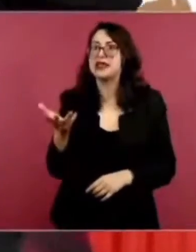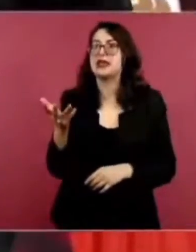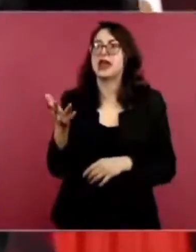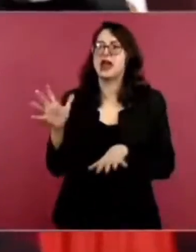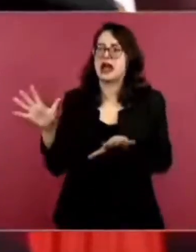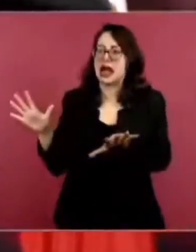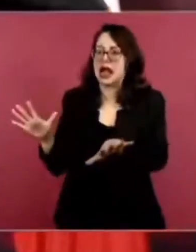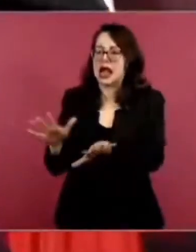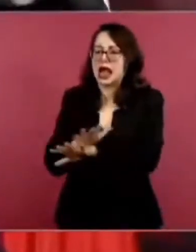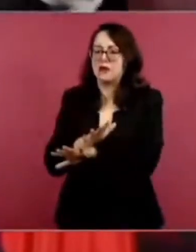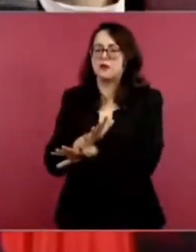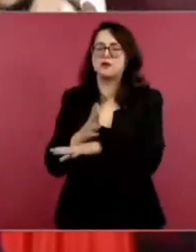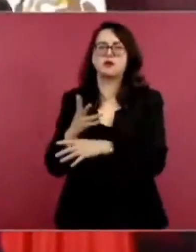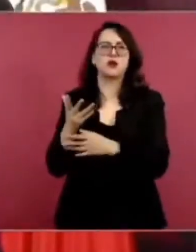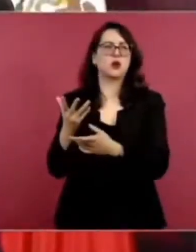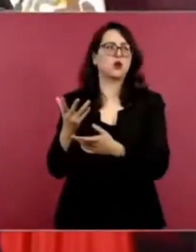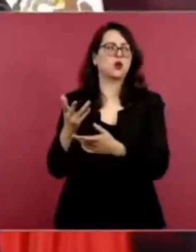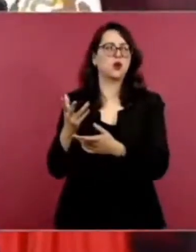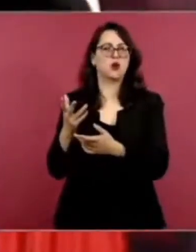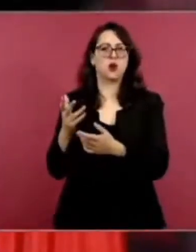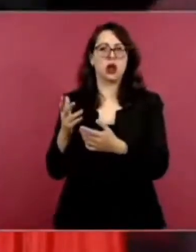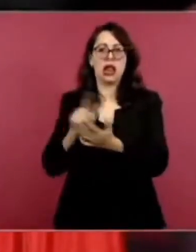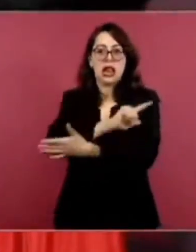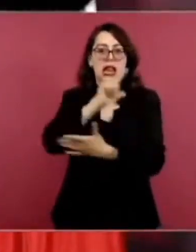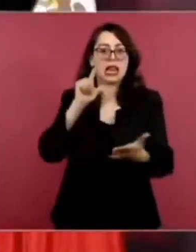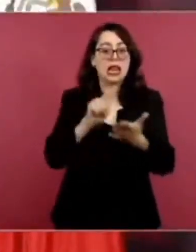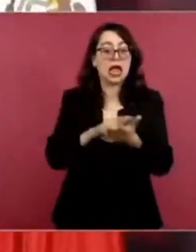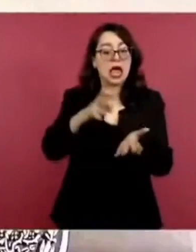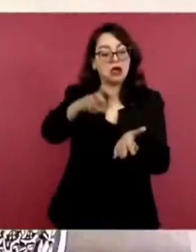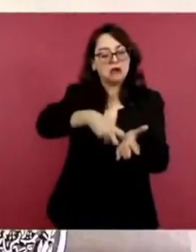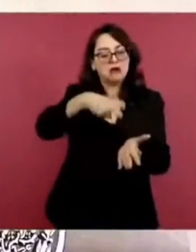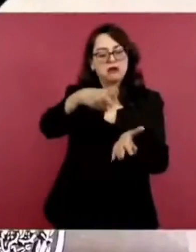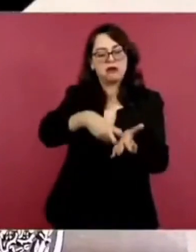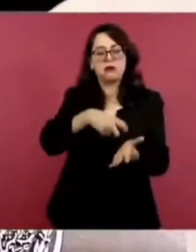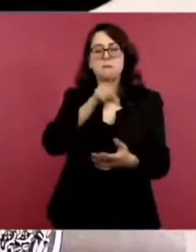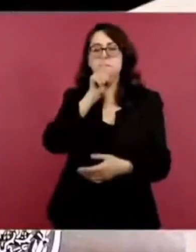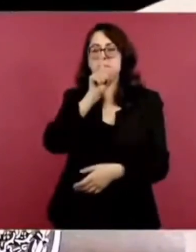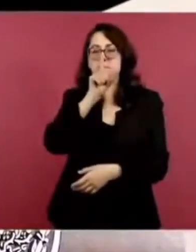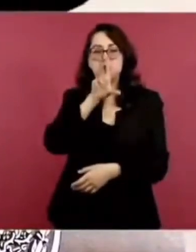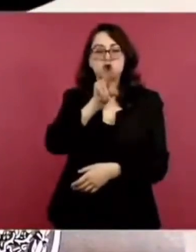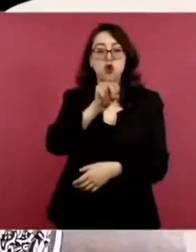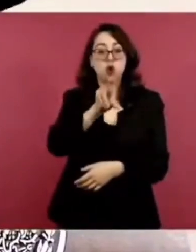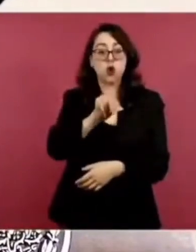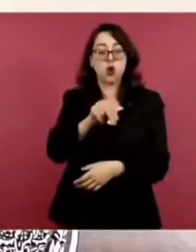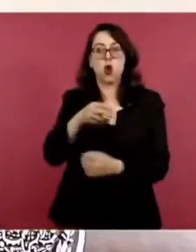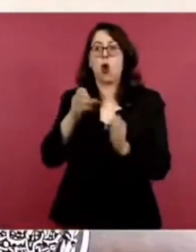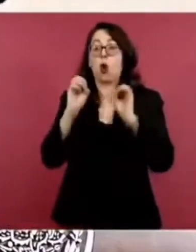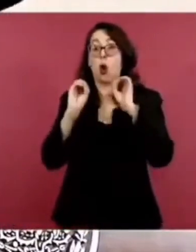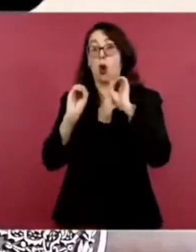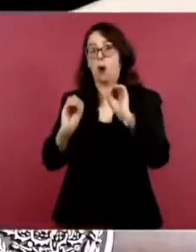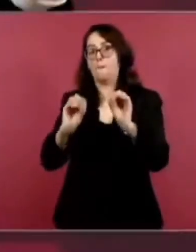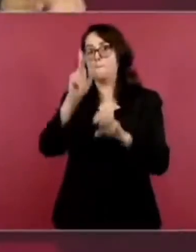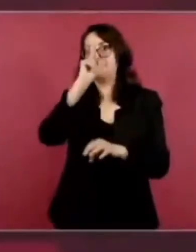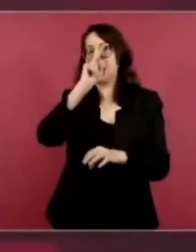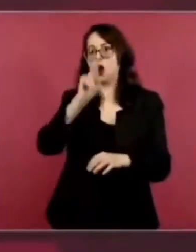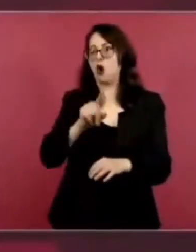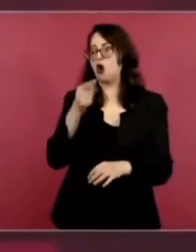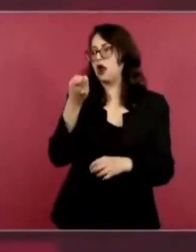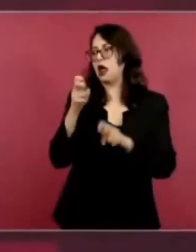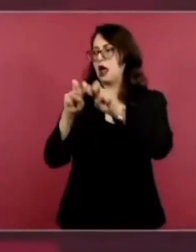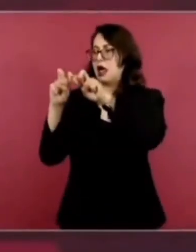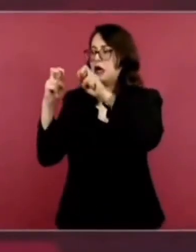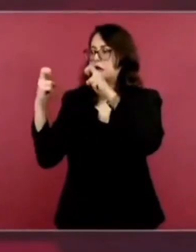desaparecer a los que estaban o quitarlos y poner a otros, como lo hizo Zedillo.